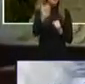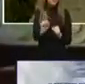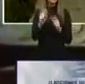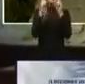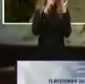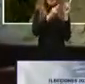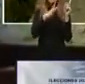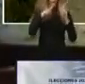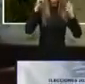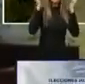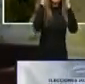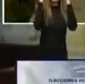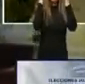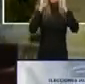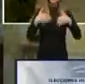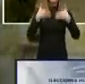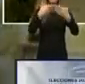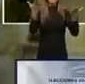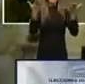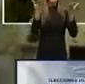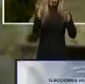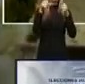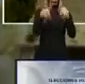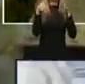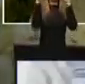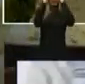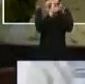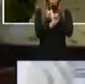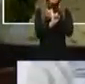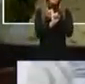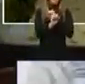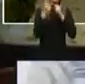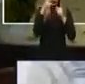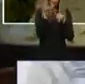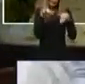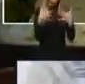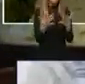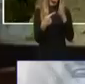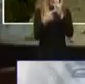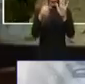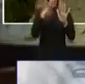festejo que se iba a hacer esta noche por el